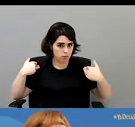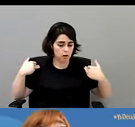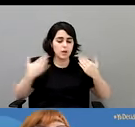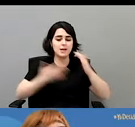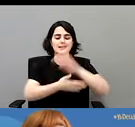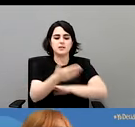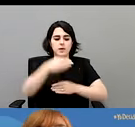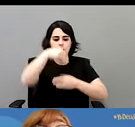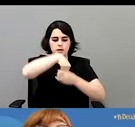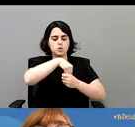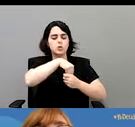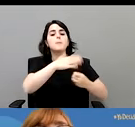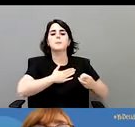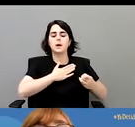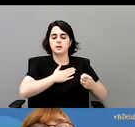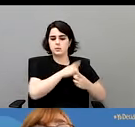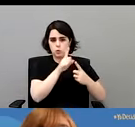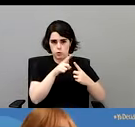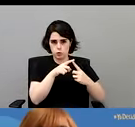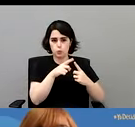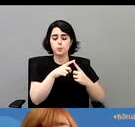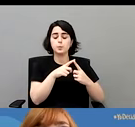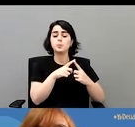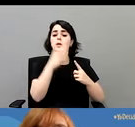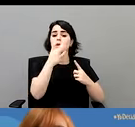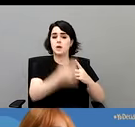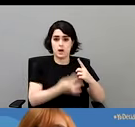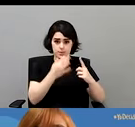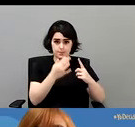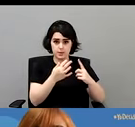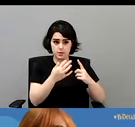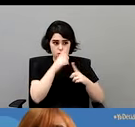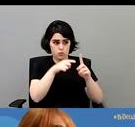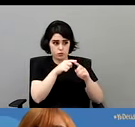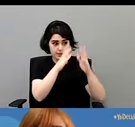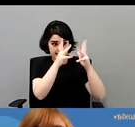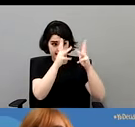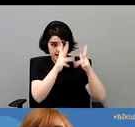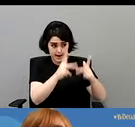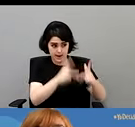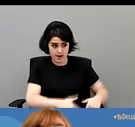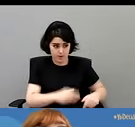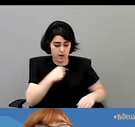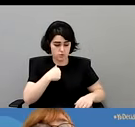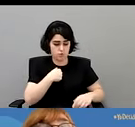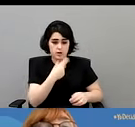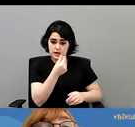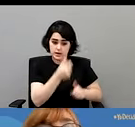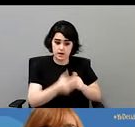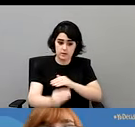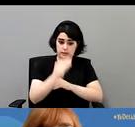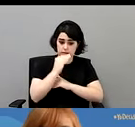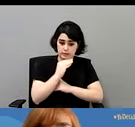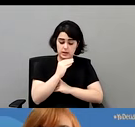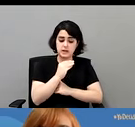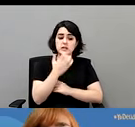el patrimonio. Y se tendría en cuenta, a efectos de calcular cuánto voy a recibir de asistencia personal, siempre que no esté